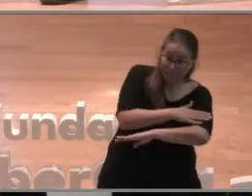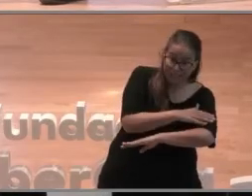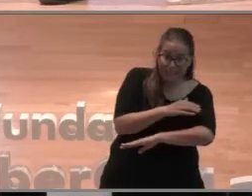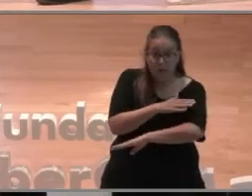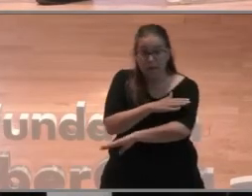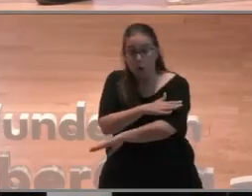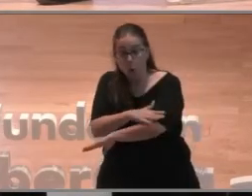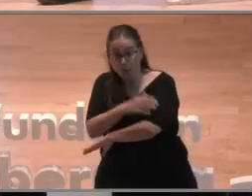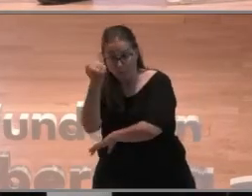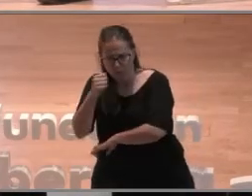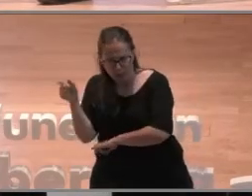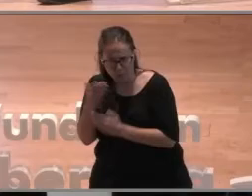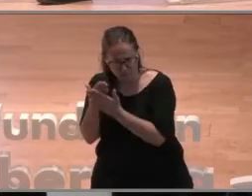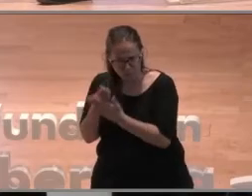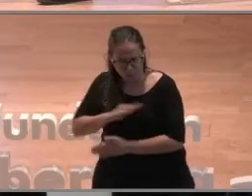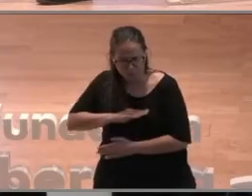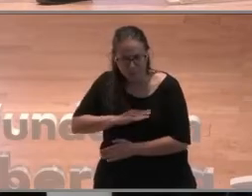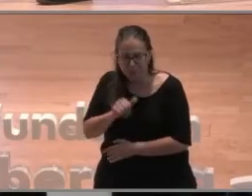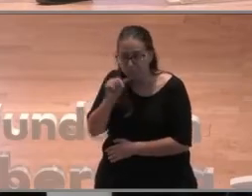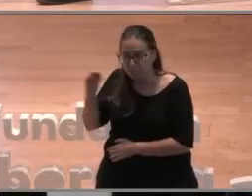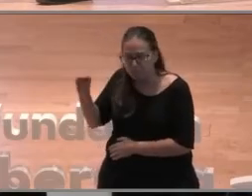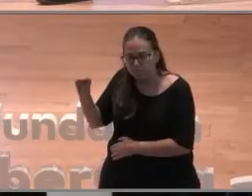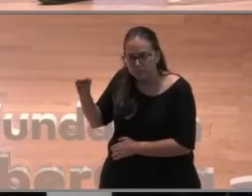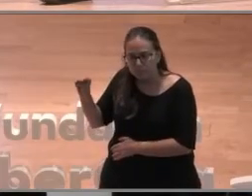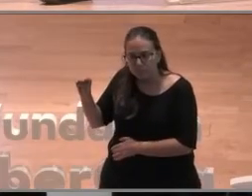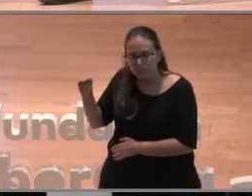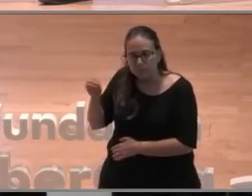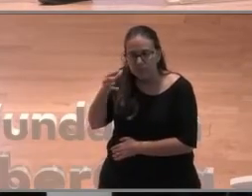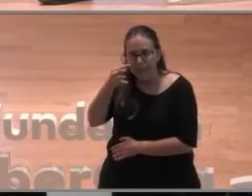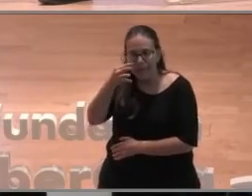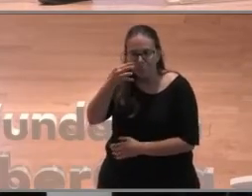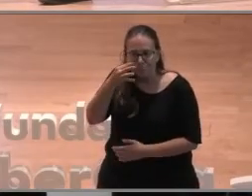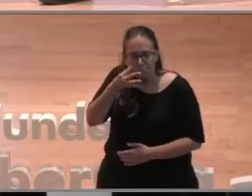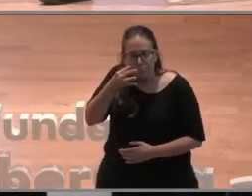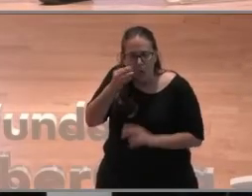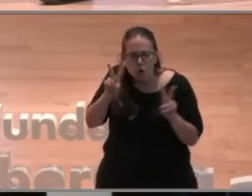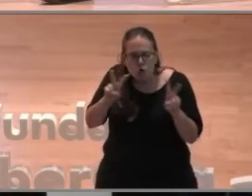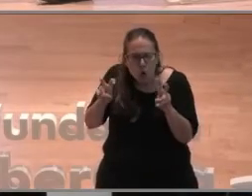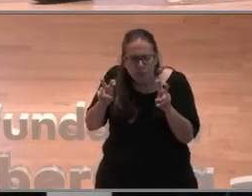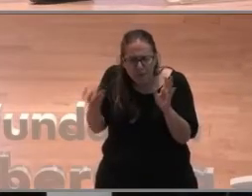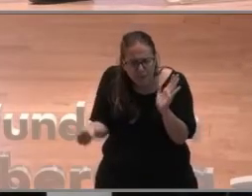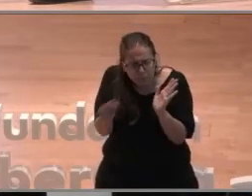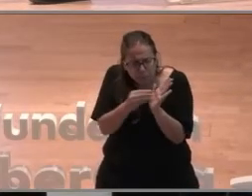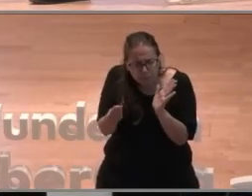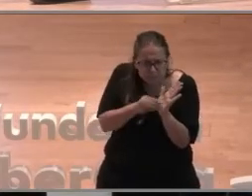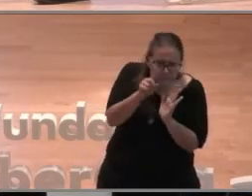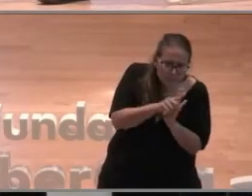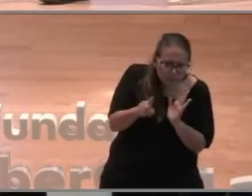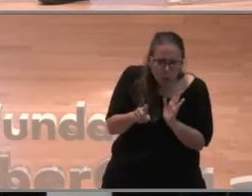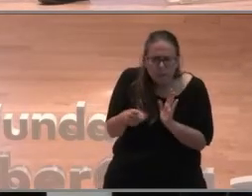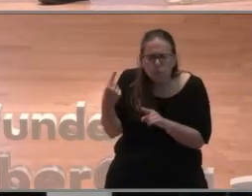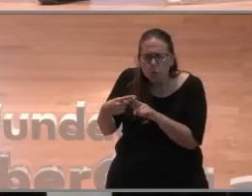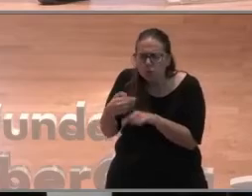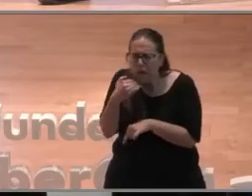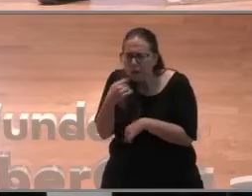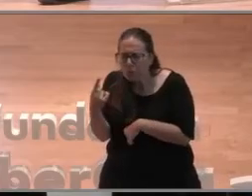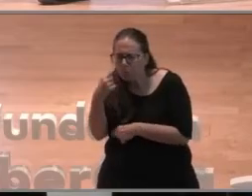Gobierno de Aragón. Quería decirte si incorporan realmente grandes novedades y si has echado algo en falta.